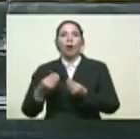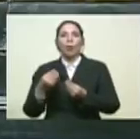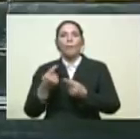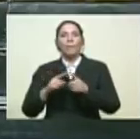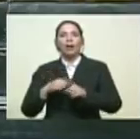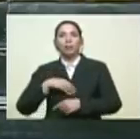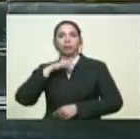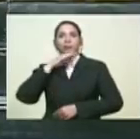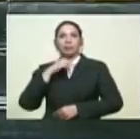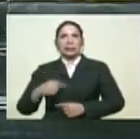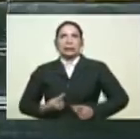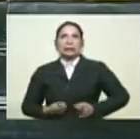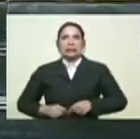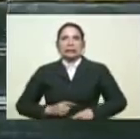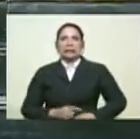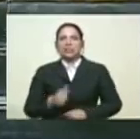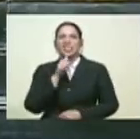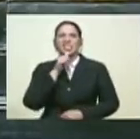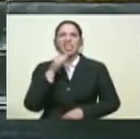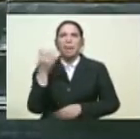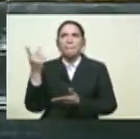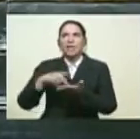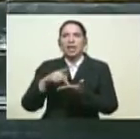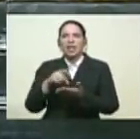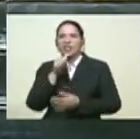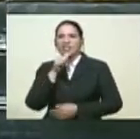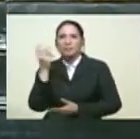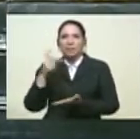¿Quién será? ¿Quién será?